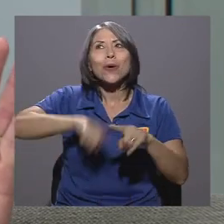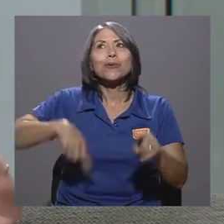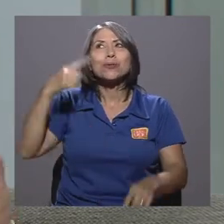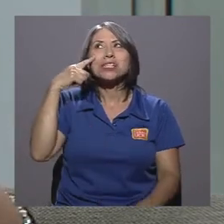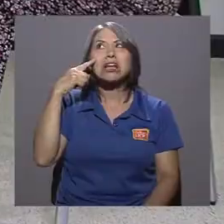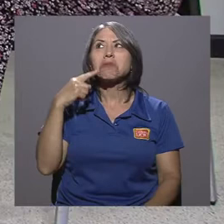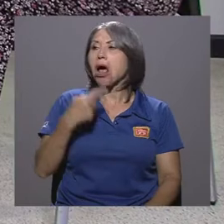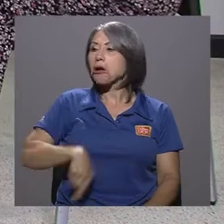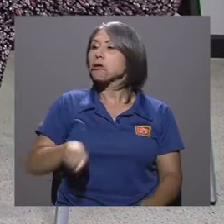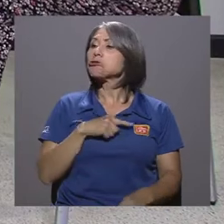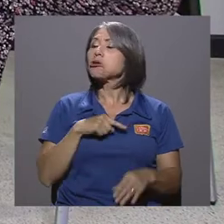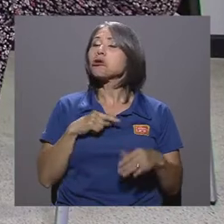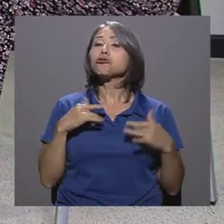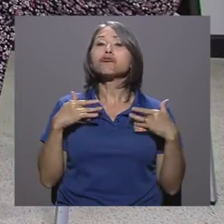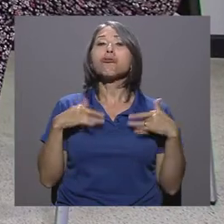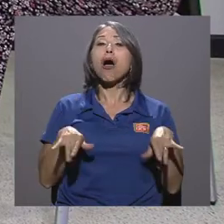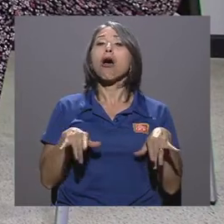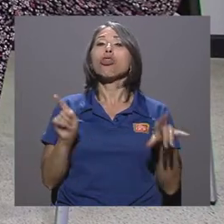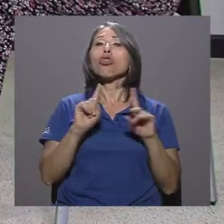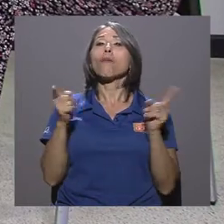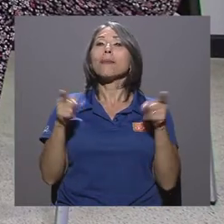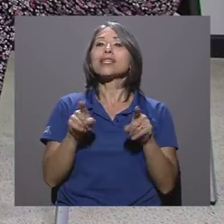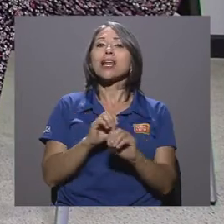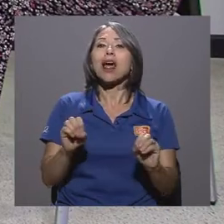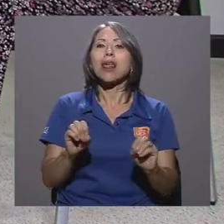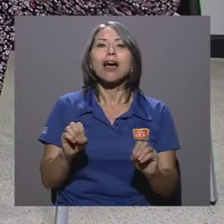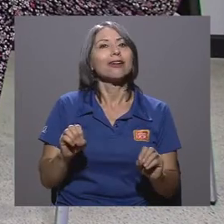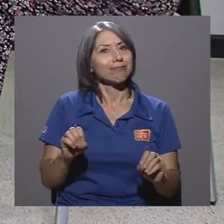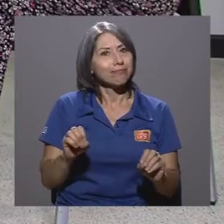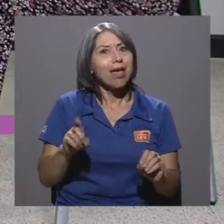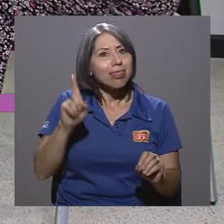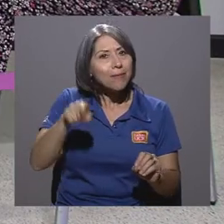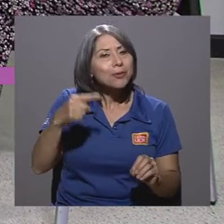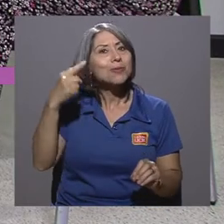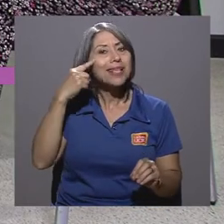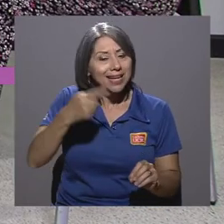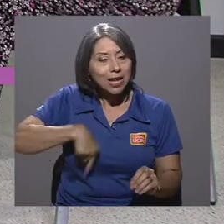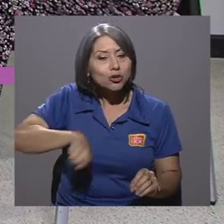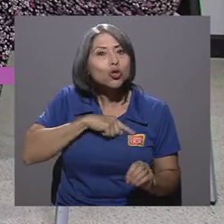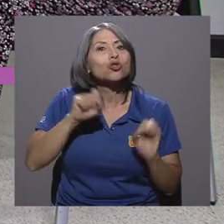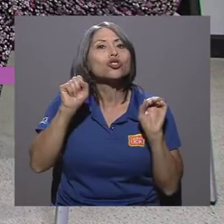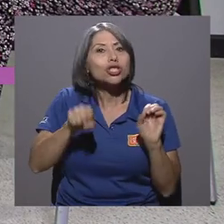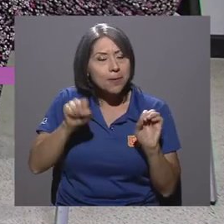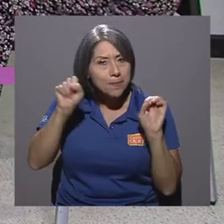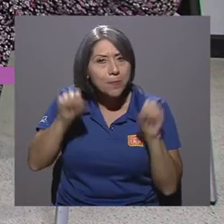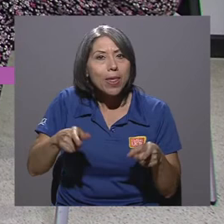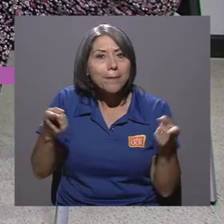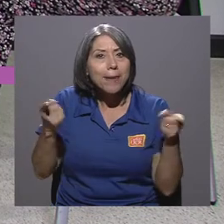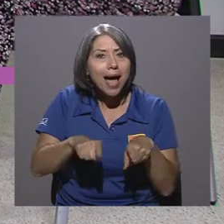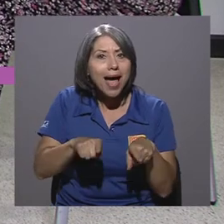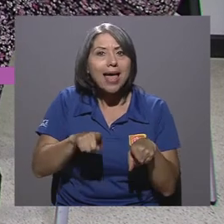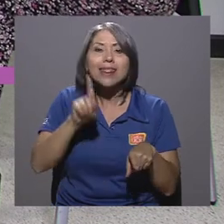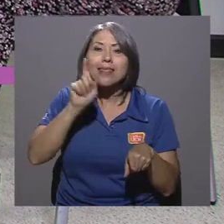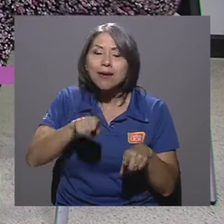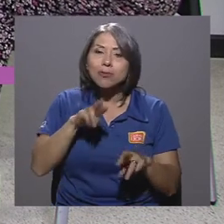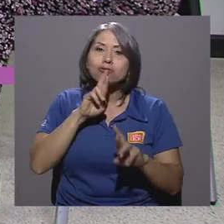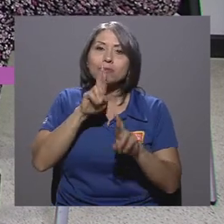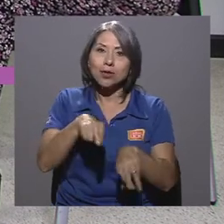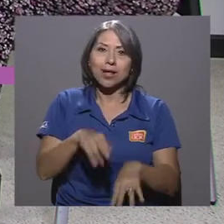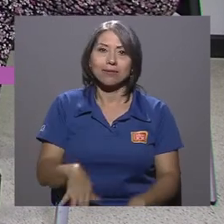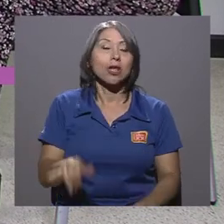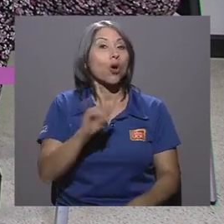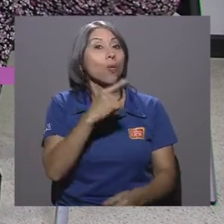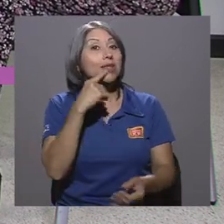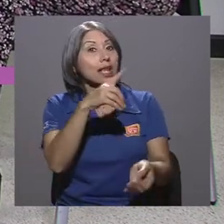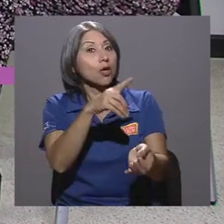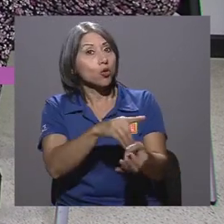a pasar. No, tenemos que pensar que nos va a pasar y que tenemos que poder responder. Y como lo decía la doctora Pérez, nuestro sistema de salud